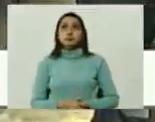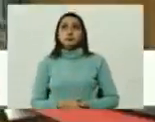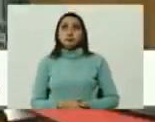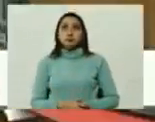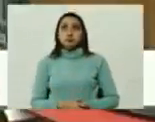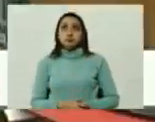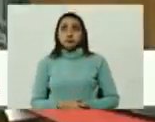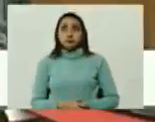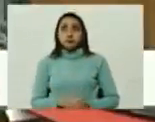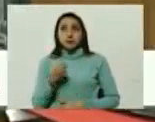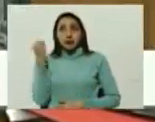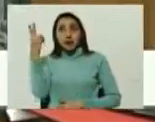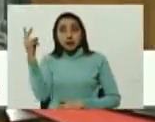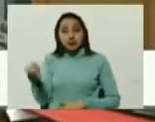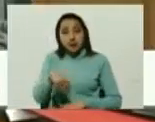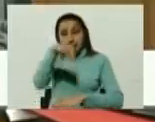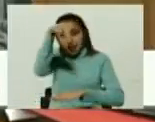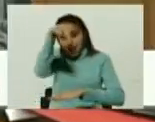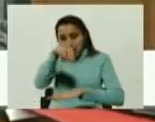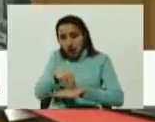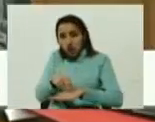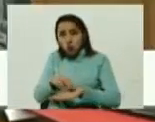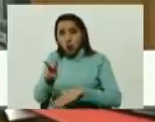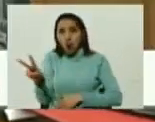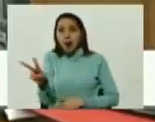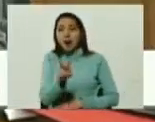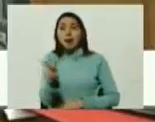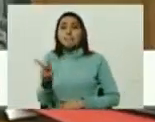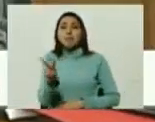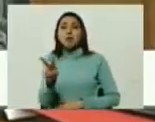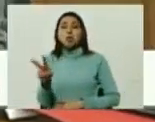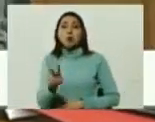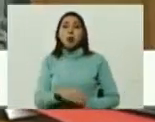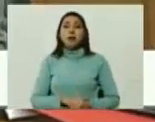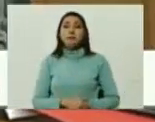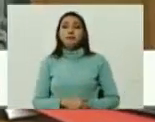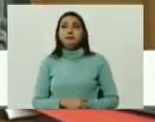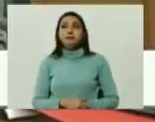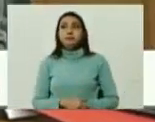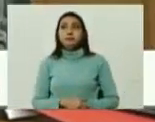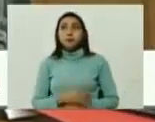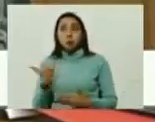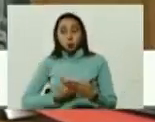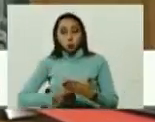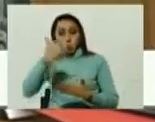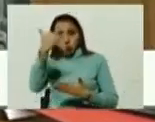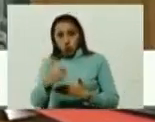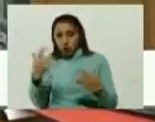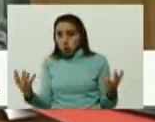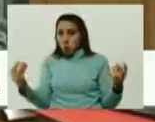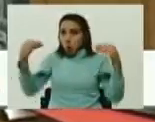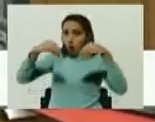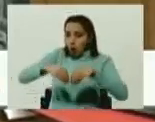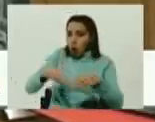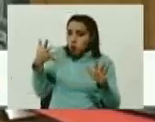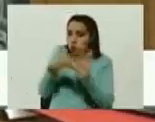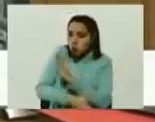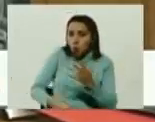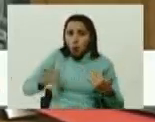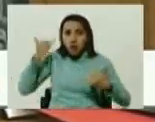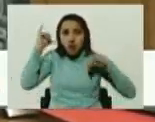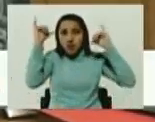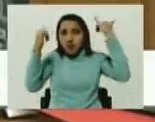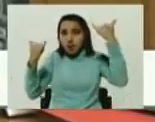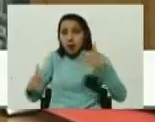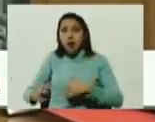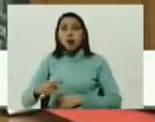asamblea nacional de la república bolivariana de venezuela proyecto de acuerdo con motivo de celebrarse